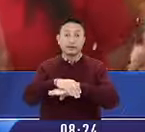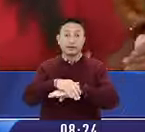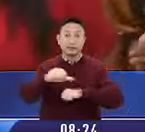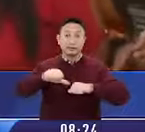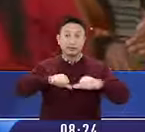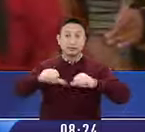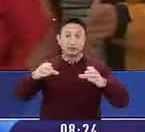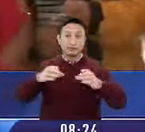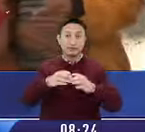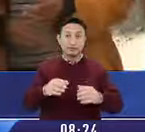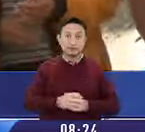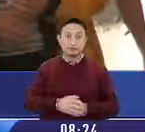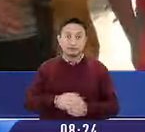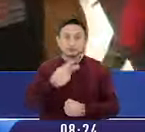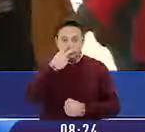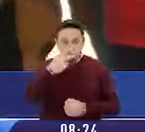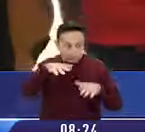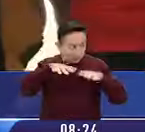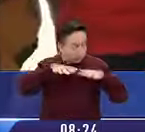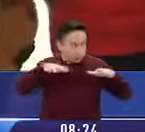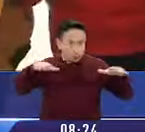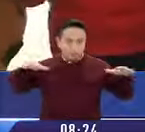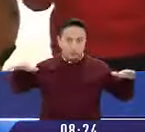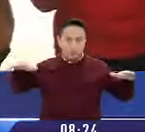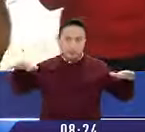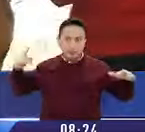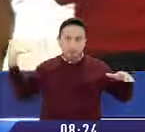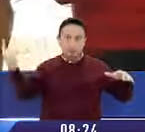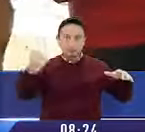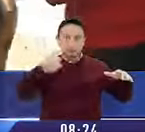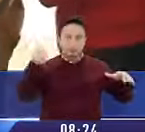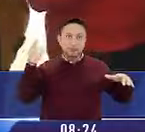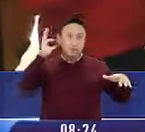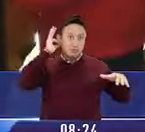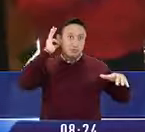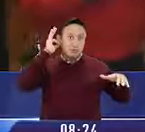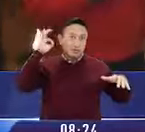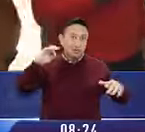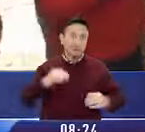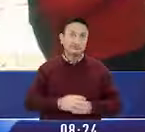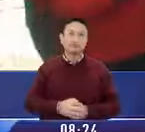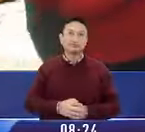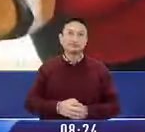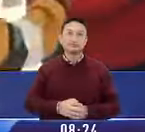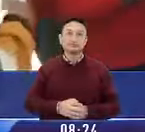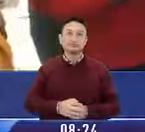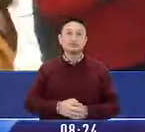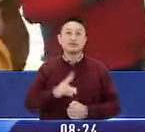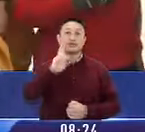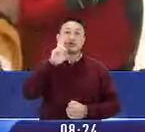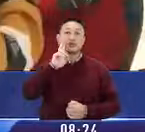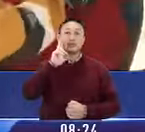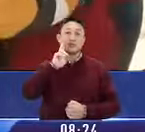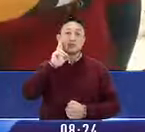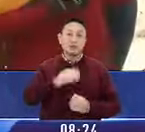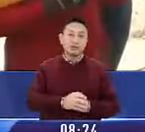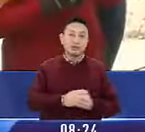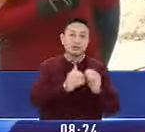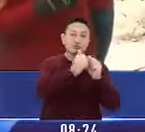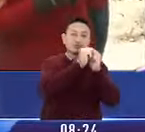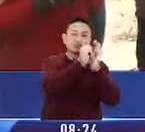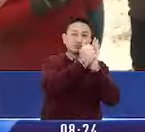Administración Zonal. Miren ustedes todo lo que hay alrededor de estas mujeres. Tenemos vino artesanal, tenemos